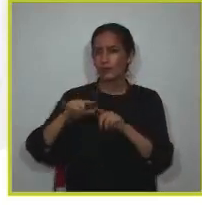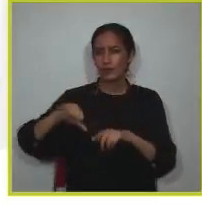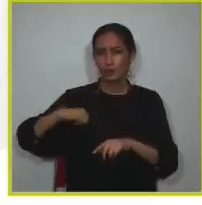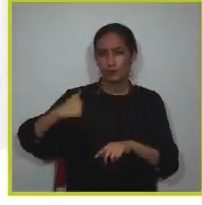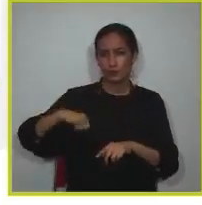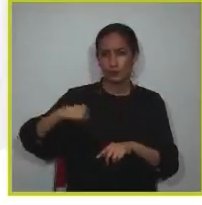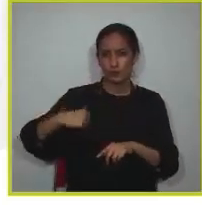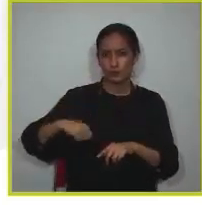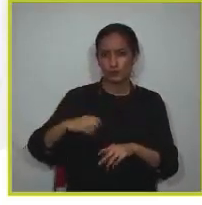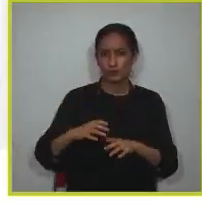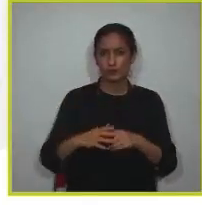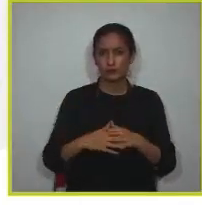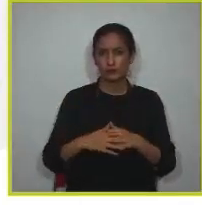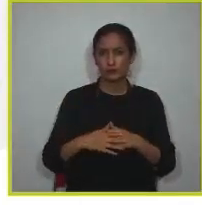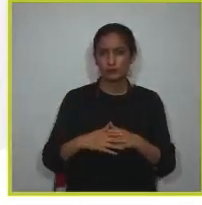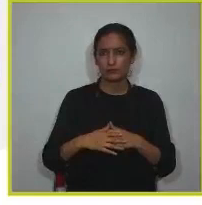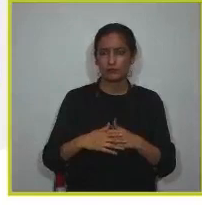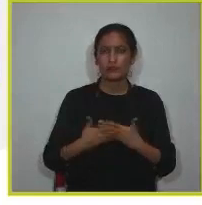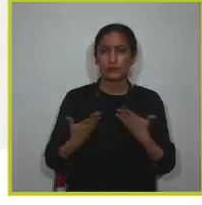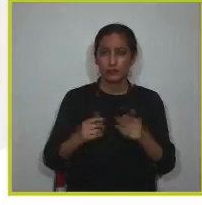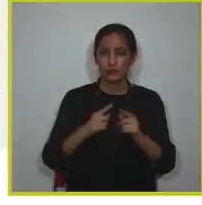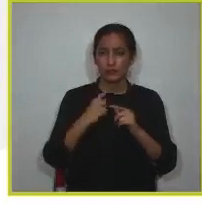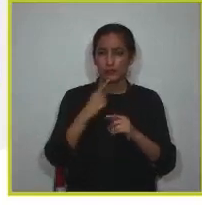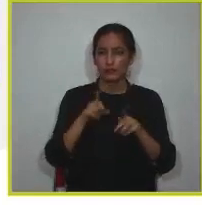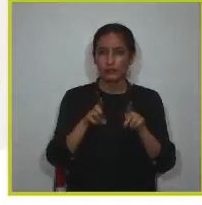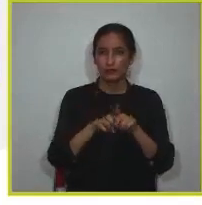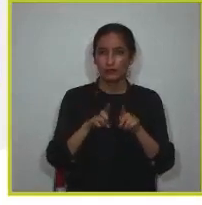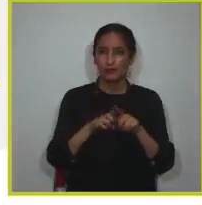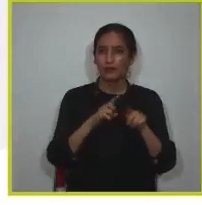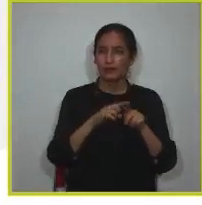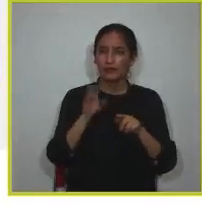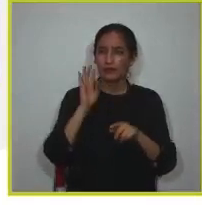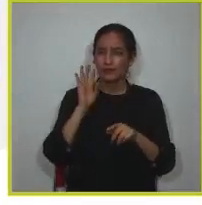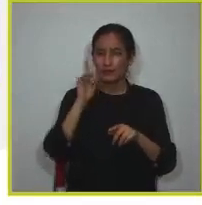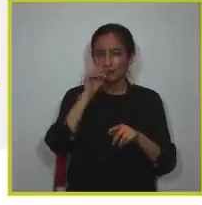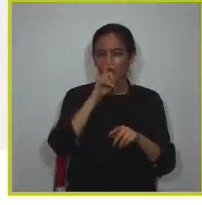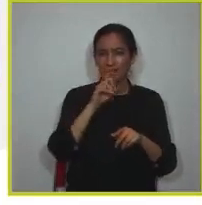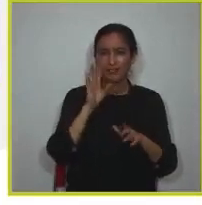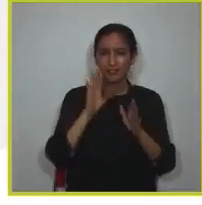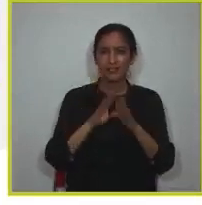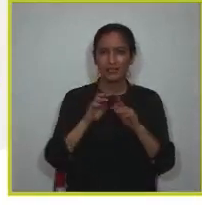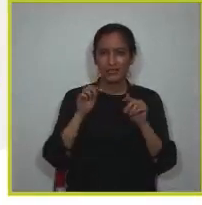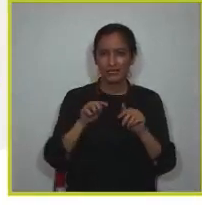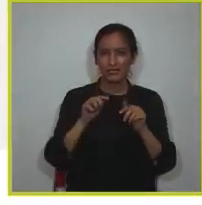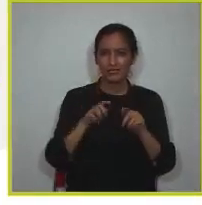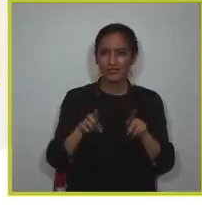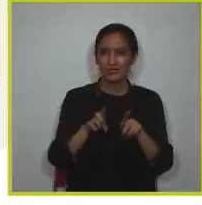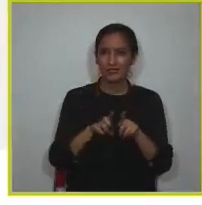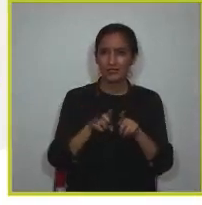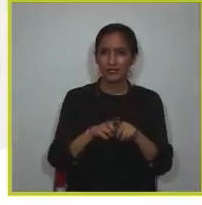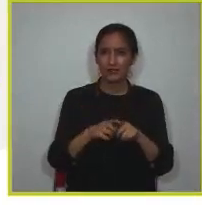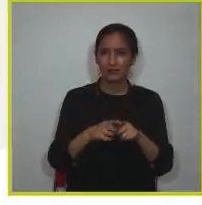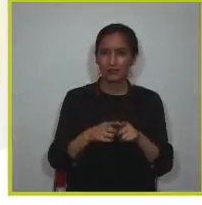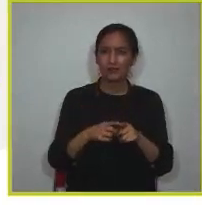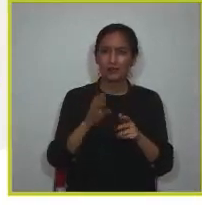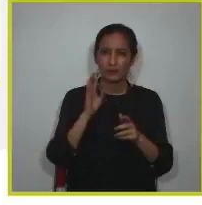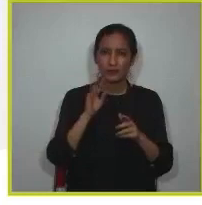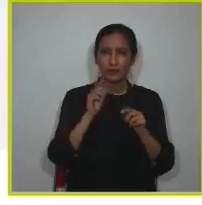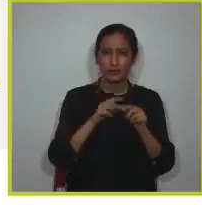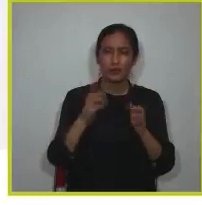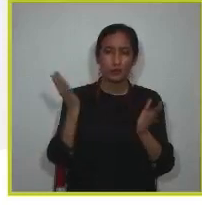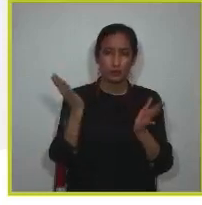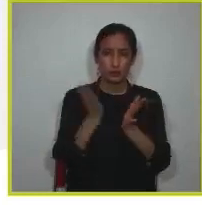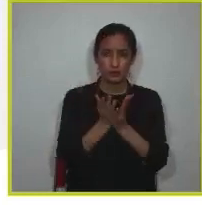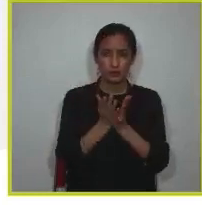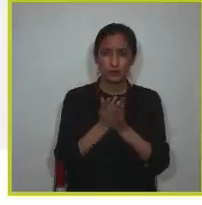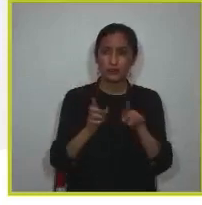que manifiestan esta dificultad de en este elemento bastante técnico de determinación de la